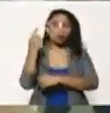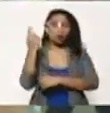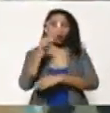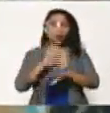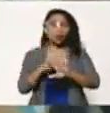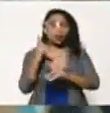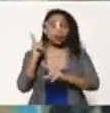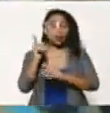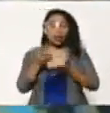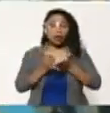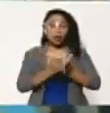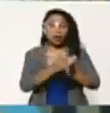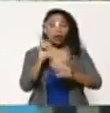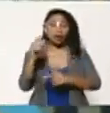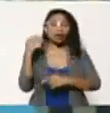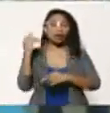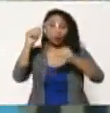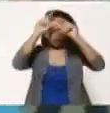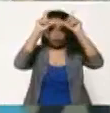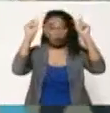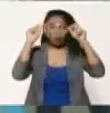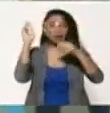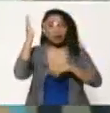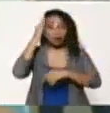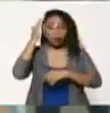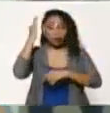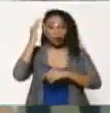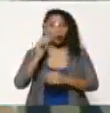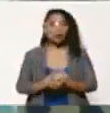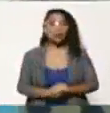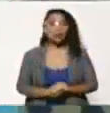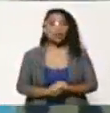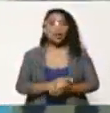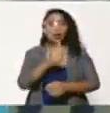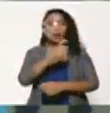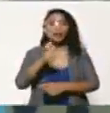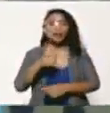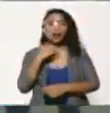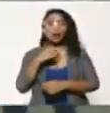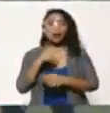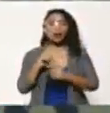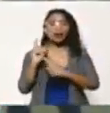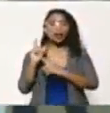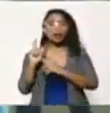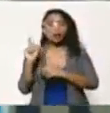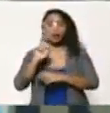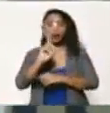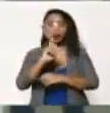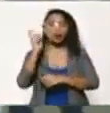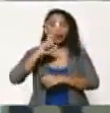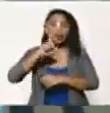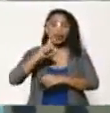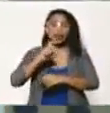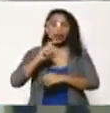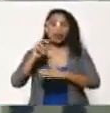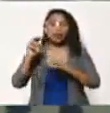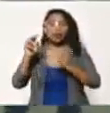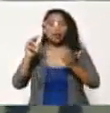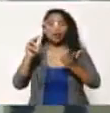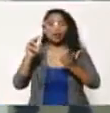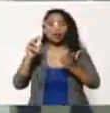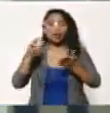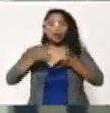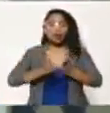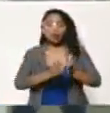si bien el buque tiene una enfermería sabemos que los que las personas que se trasladan no necesariamente tienen el hábito de navegar y pudieran